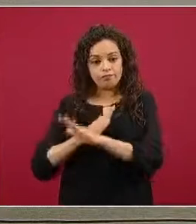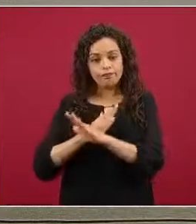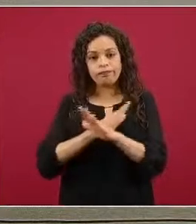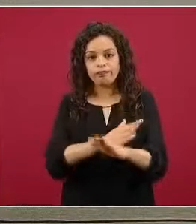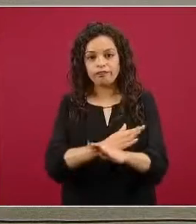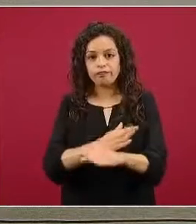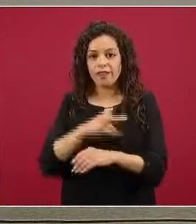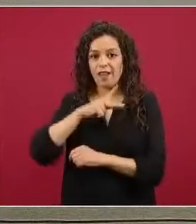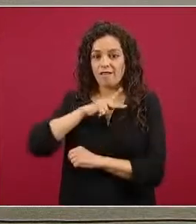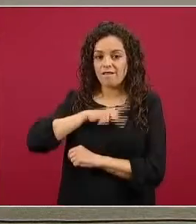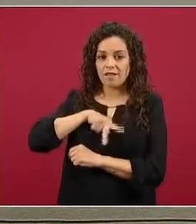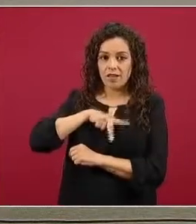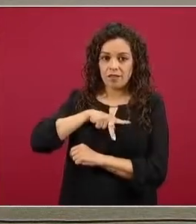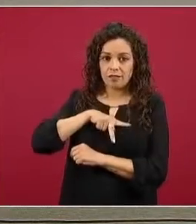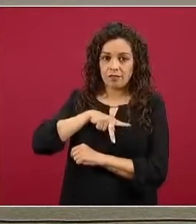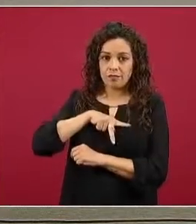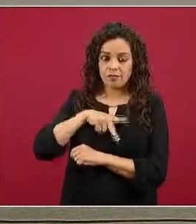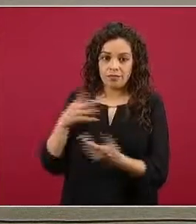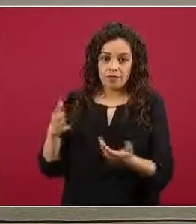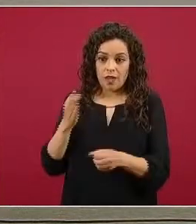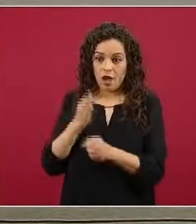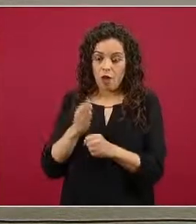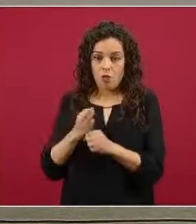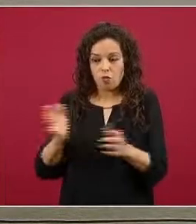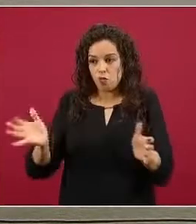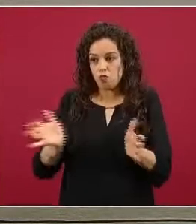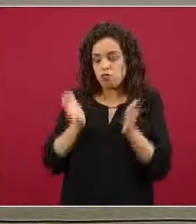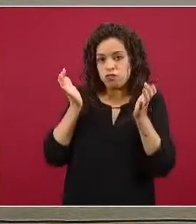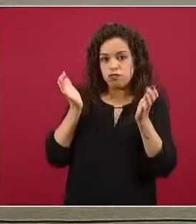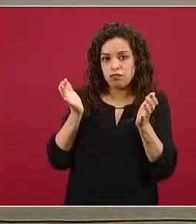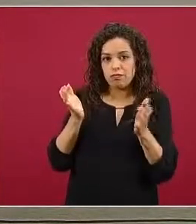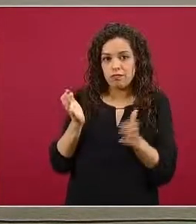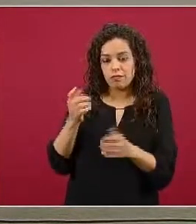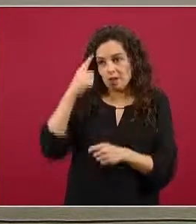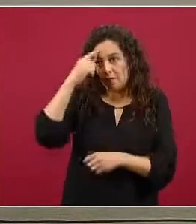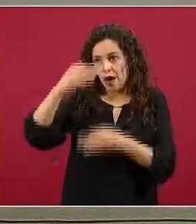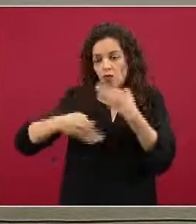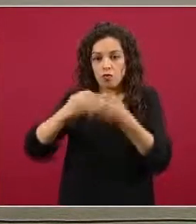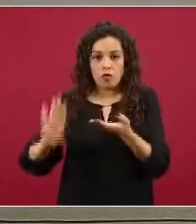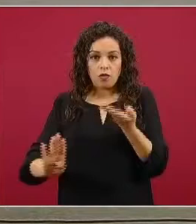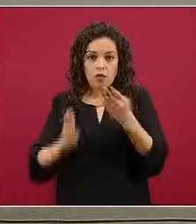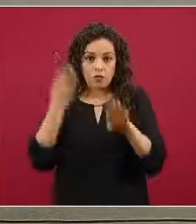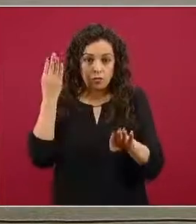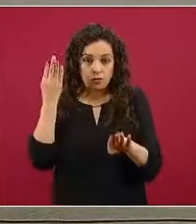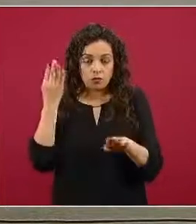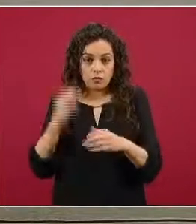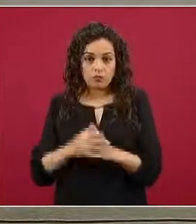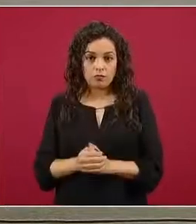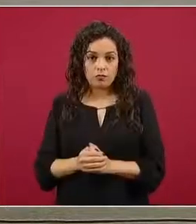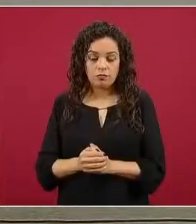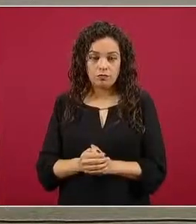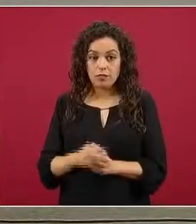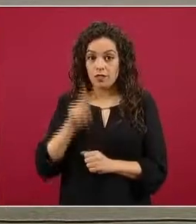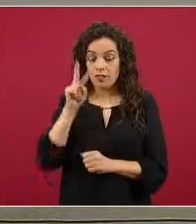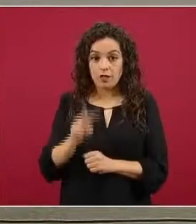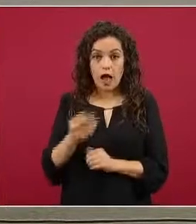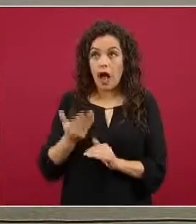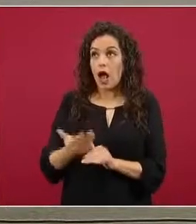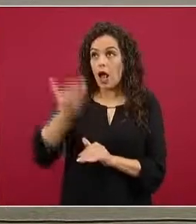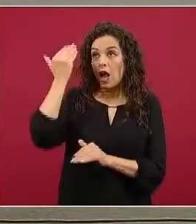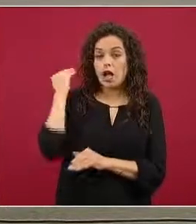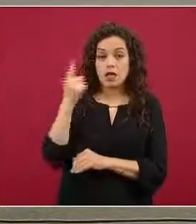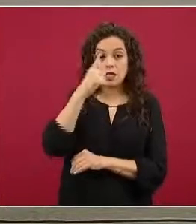ha azotado a toda la humanidad, como desde hace poco más de 100 años no